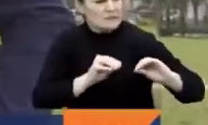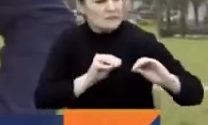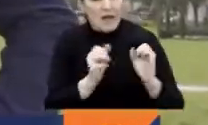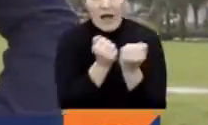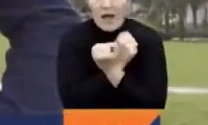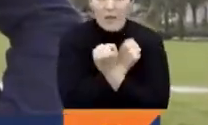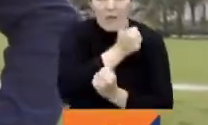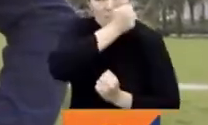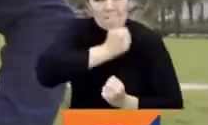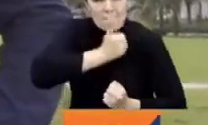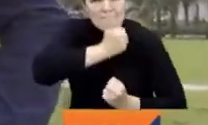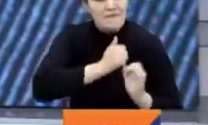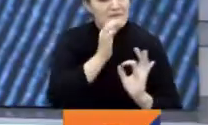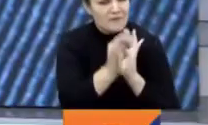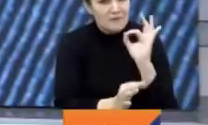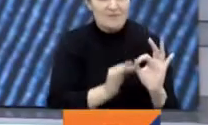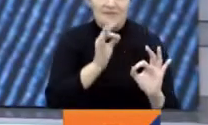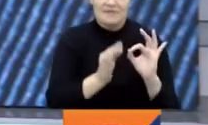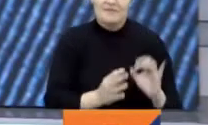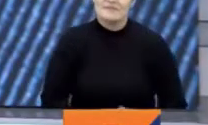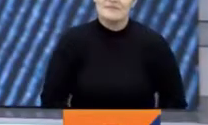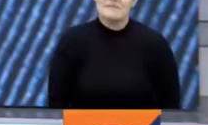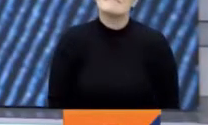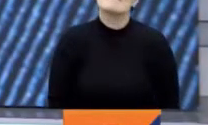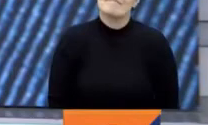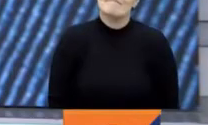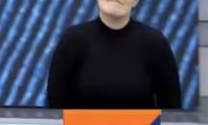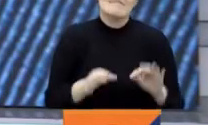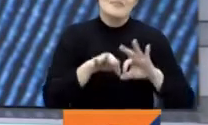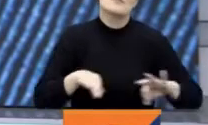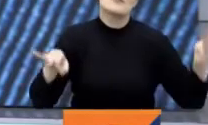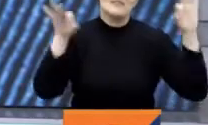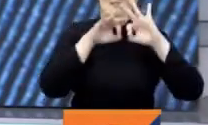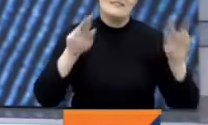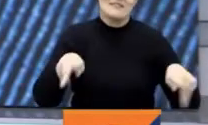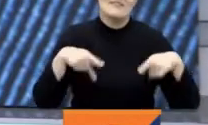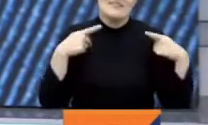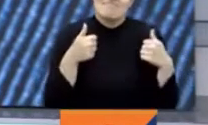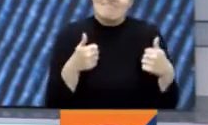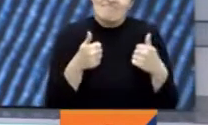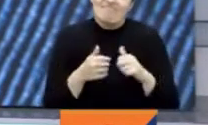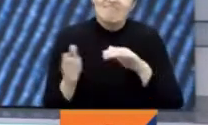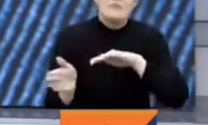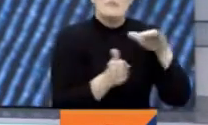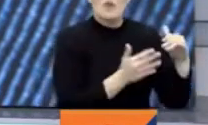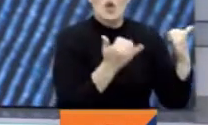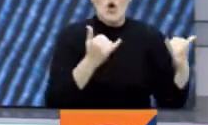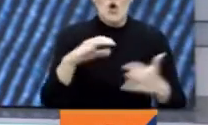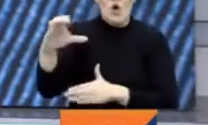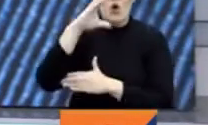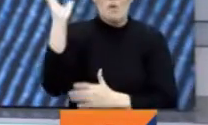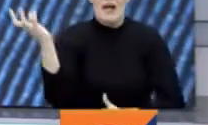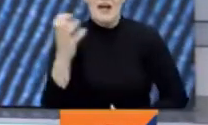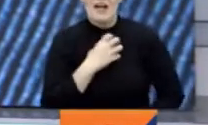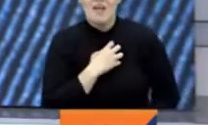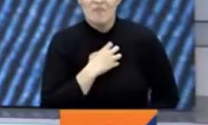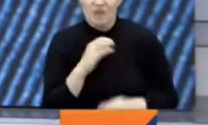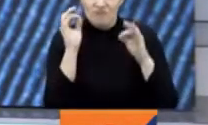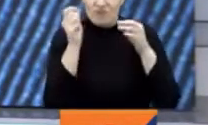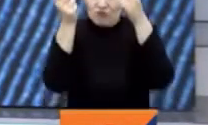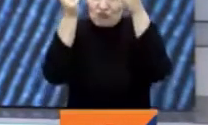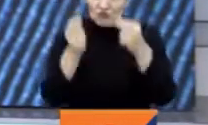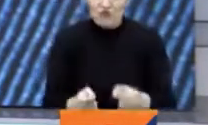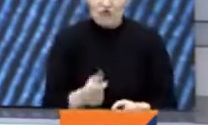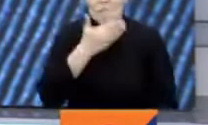la paciencia y el cuidado. Cosas fundamentales para la vida. Bueno, hoy Colombia se coronó campeón de los Juegos